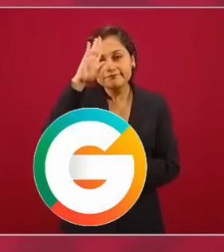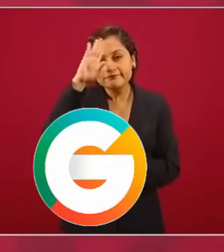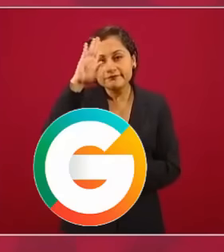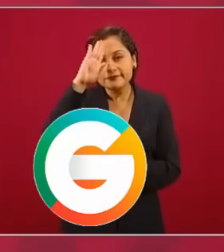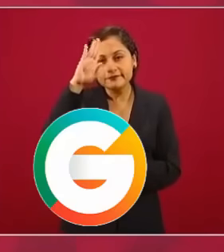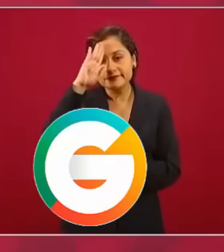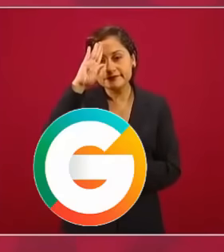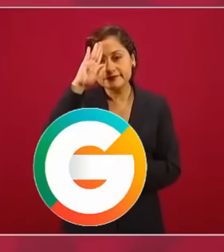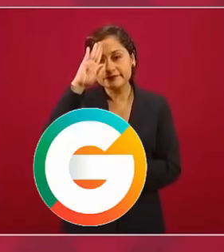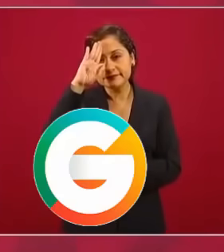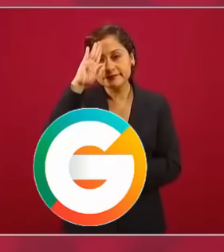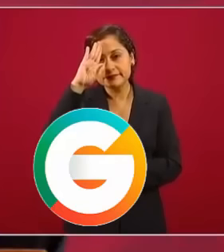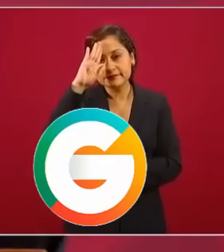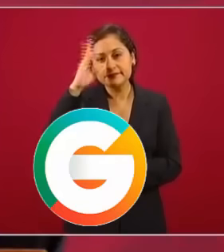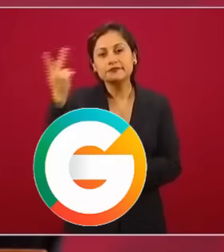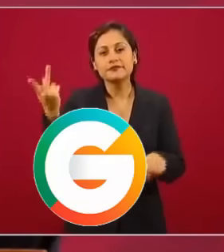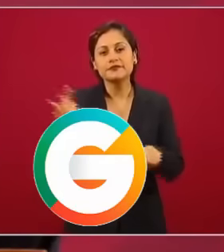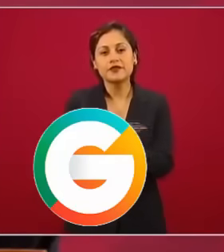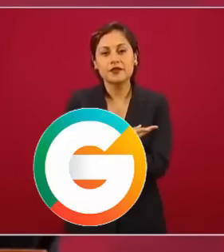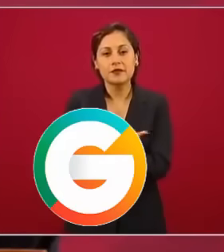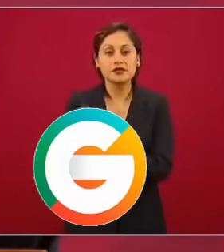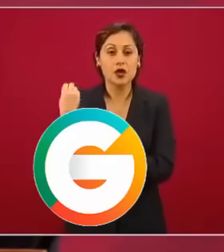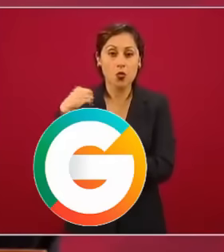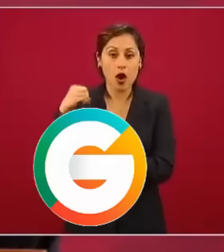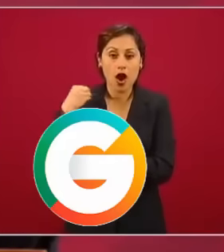que en Oaxaca no hay cultura,